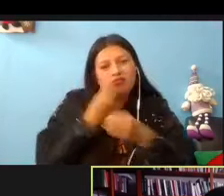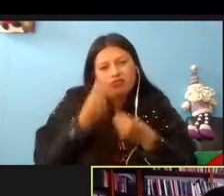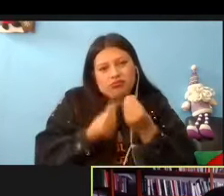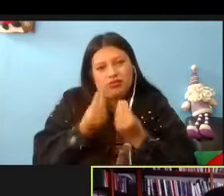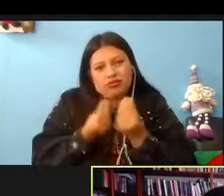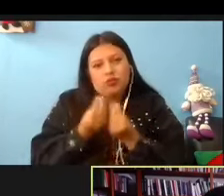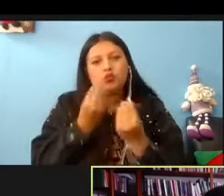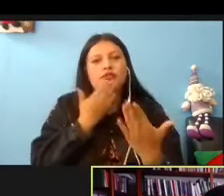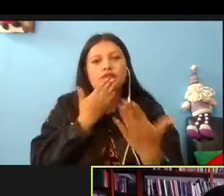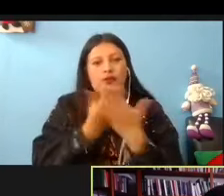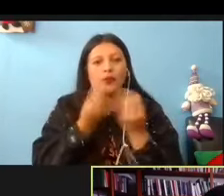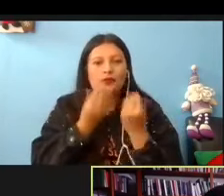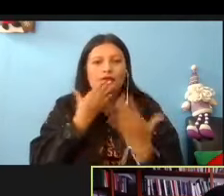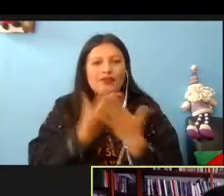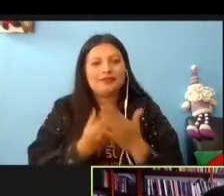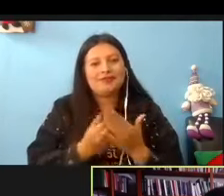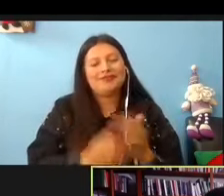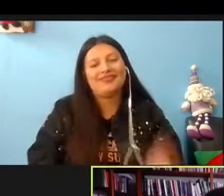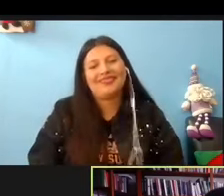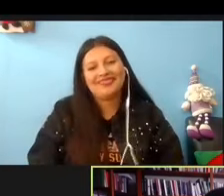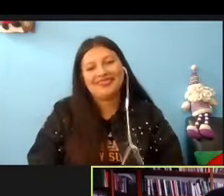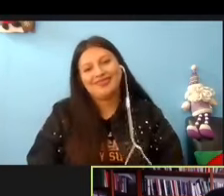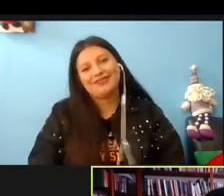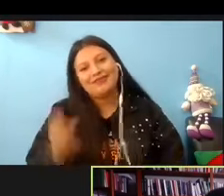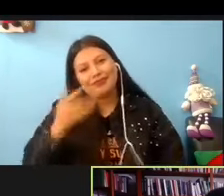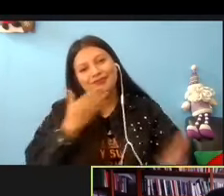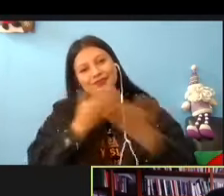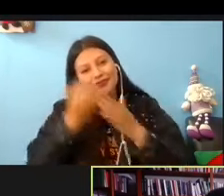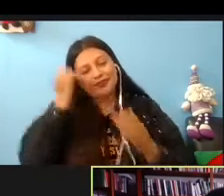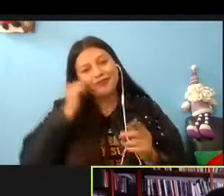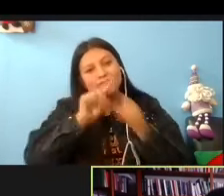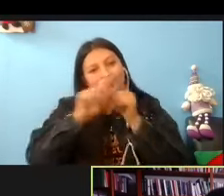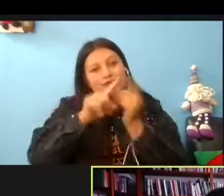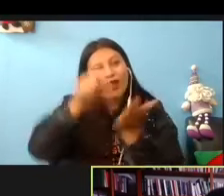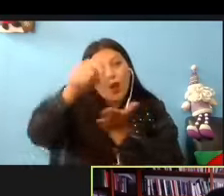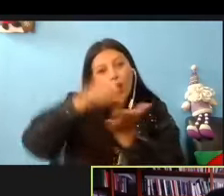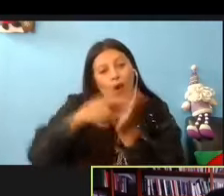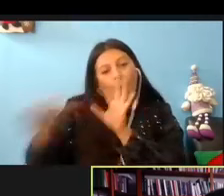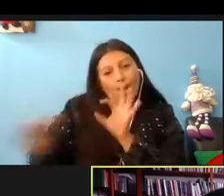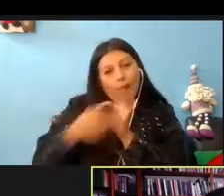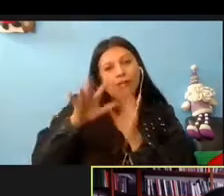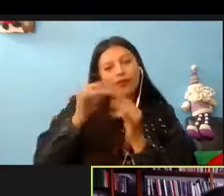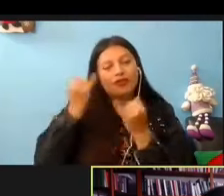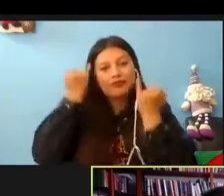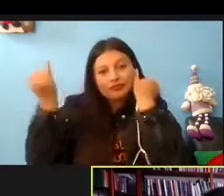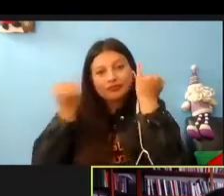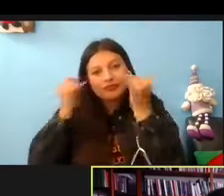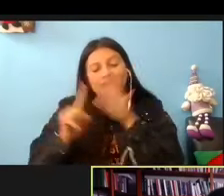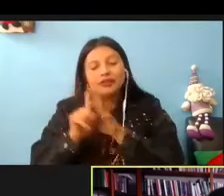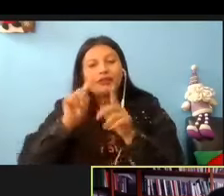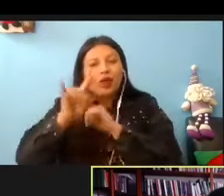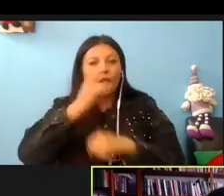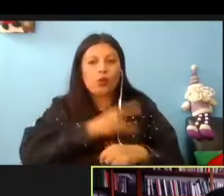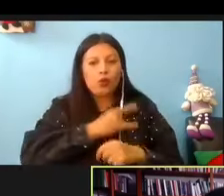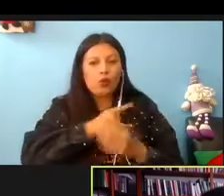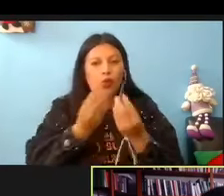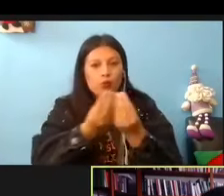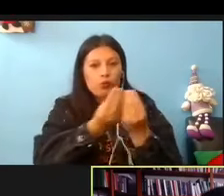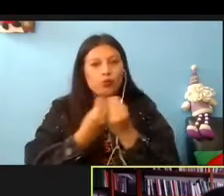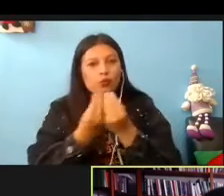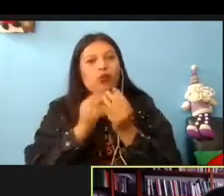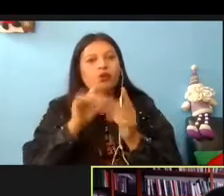realizando. Muchas gracias de verdad, Karen. Y también agradecerle a todos los semilleros que se han asociado a esta iniciativa y a las universidades,